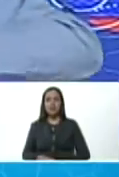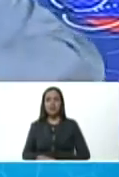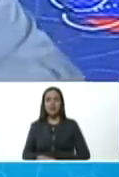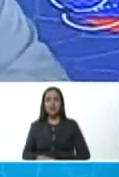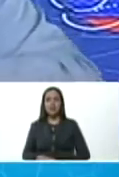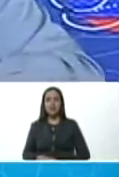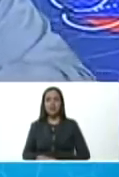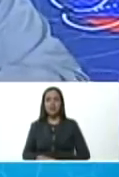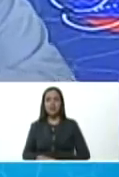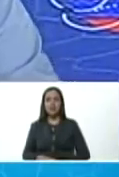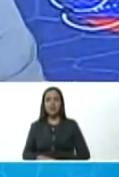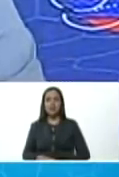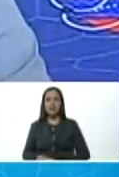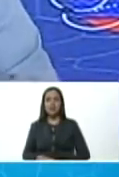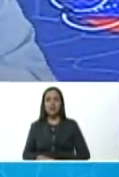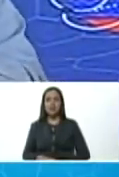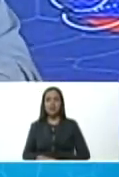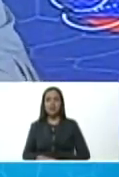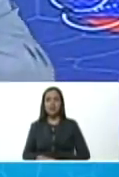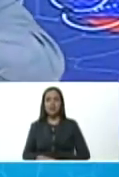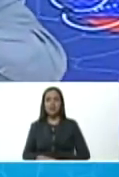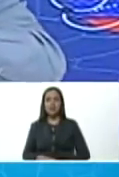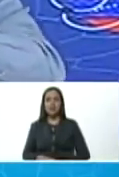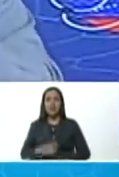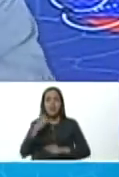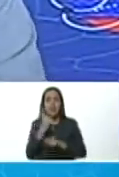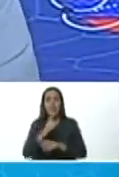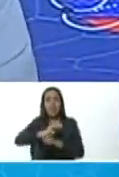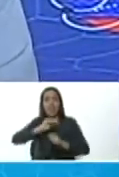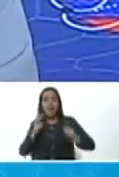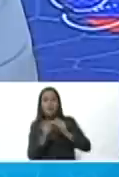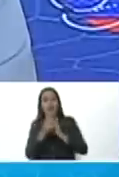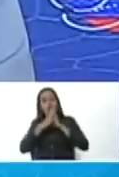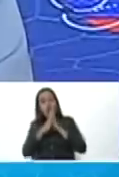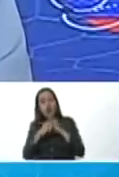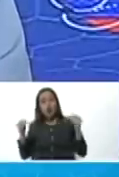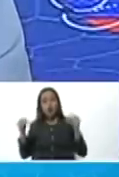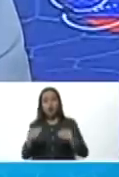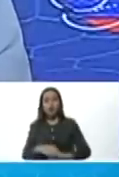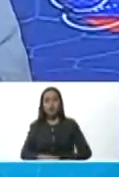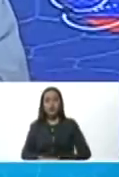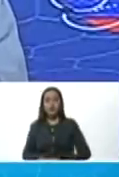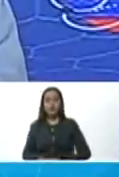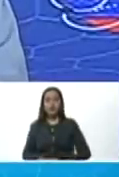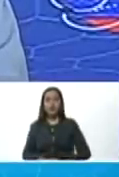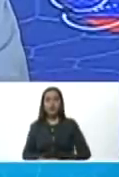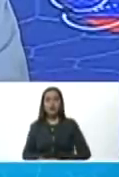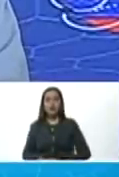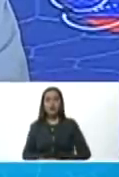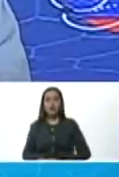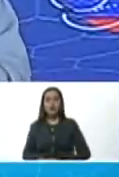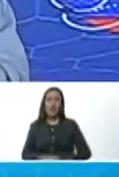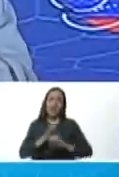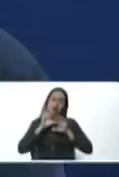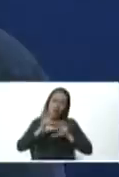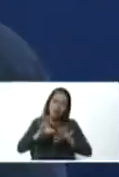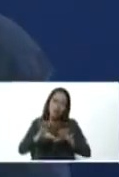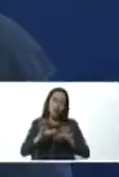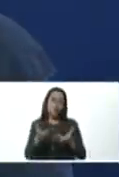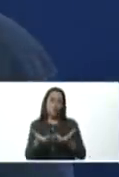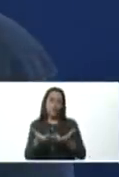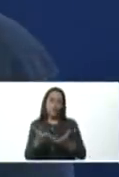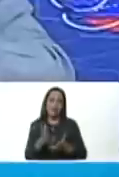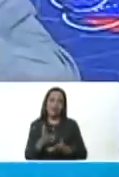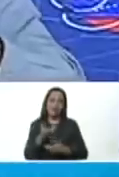Ese es muy efectivo, además muy alegre. Bueno, hay que cambiar todo esto. Más allá de la broma, del buen humor, hay que